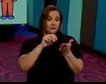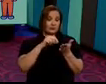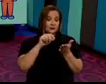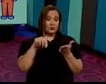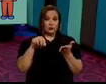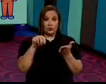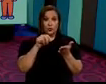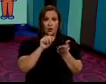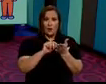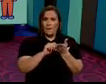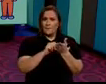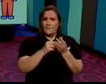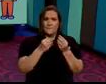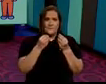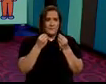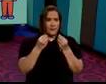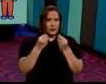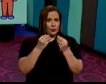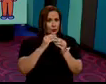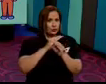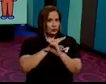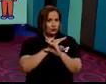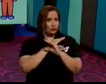mucho más cuidado. ¿Ok?